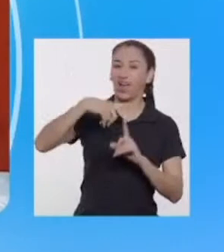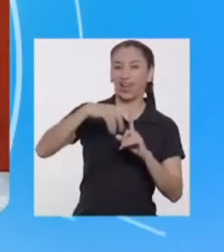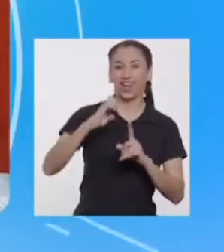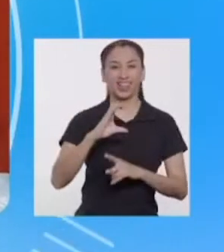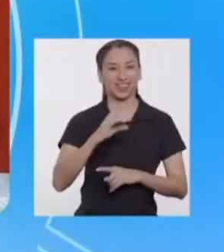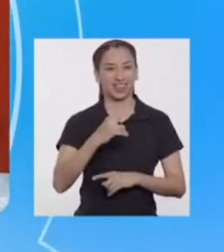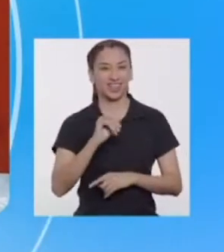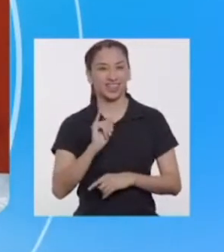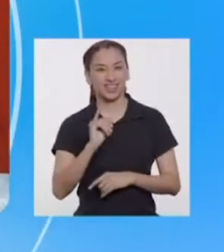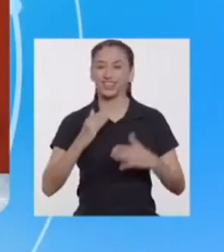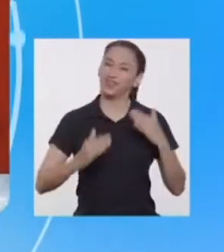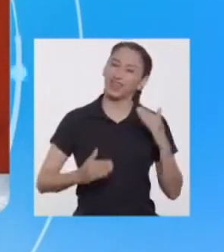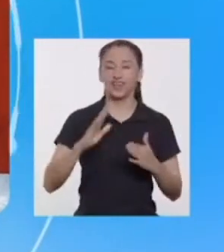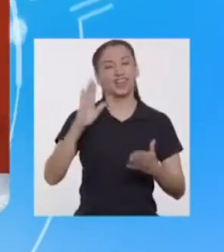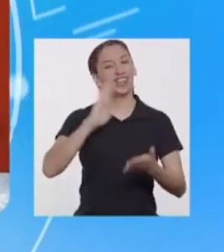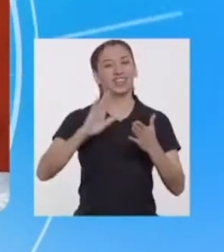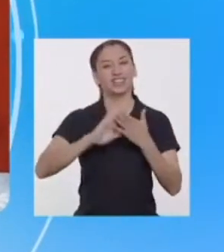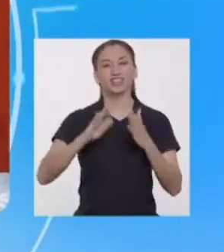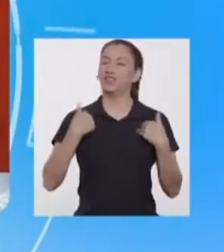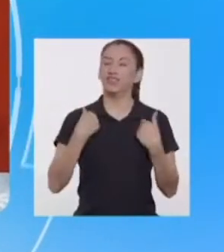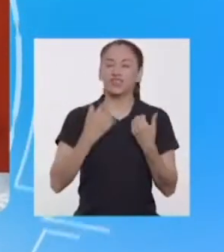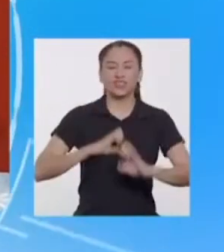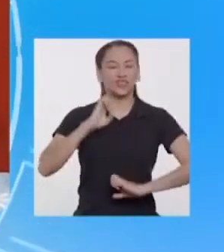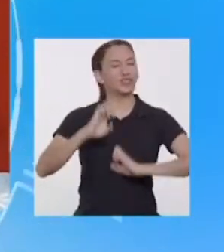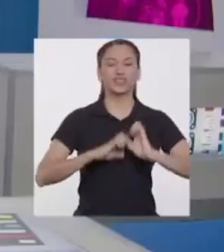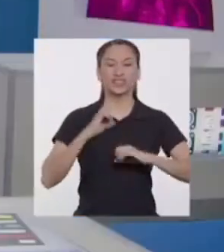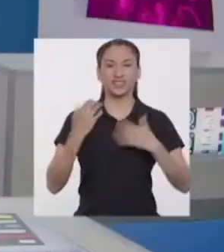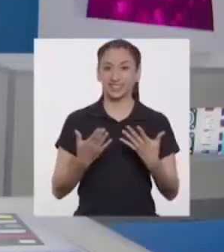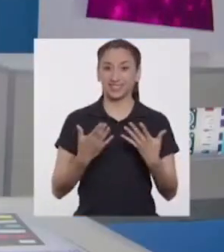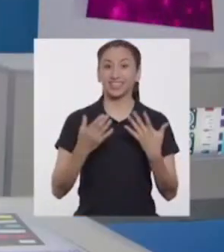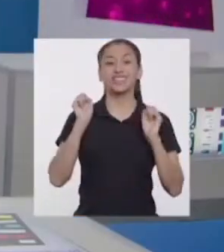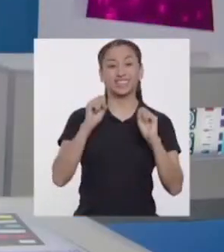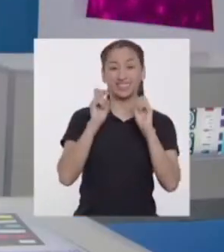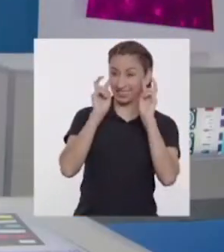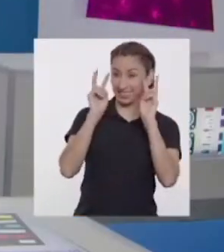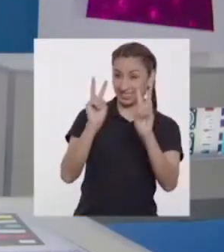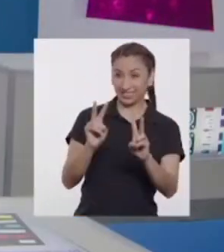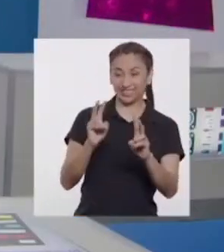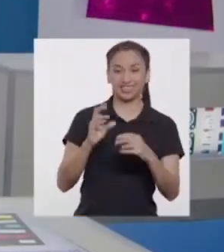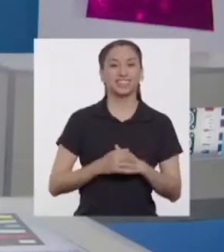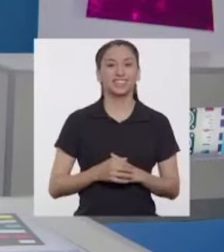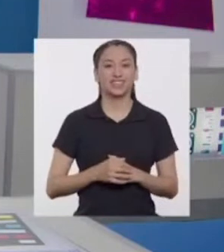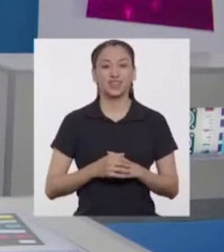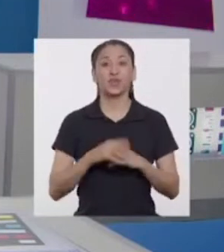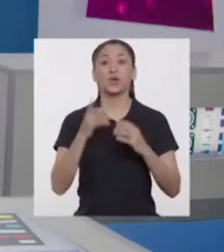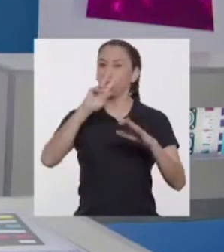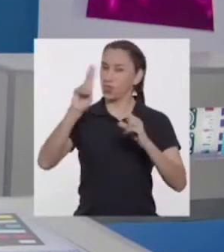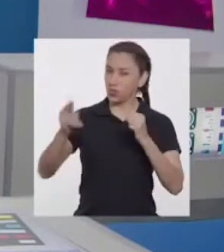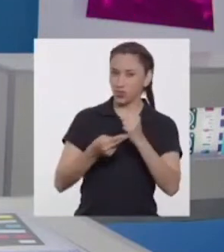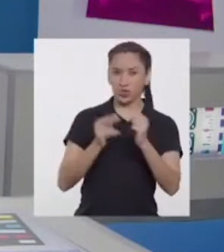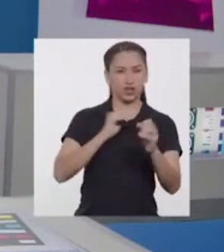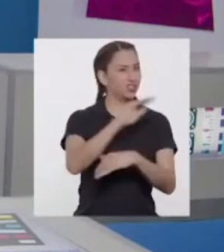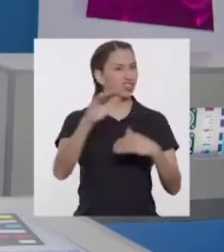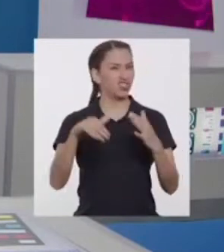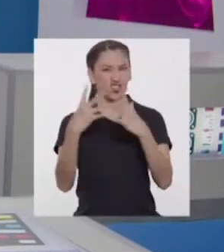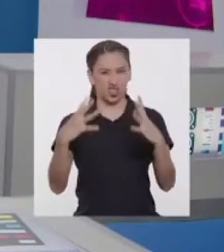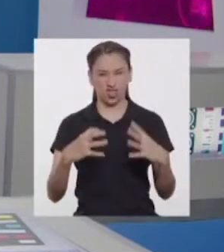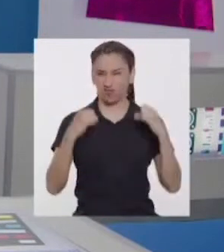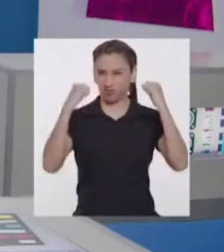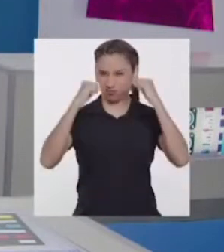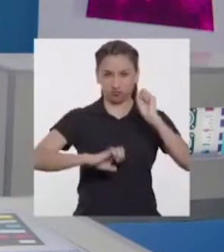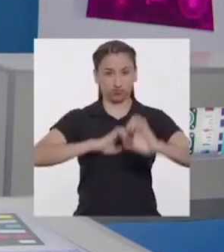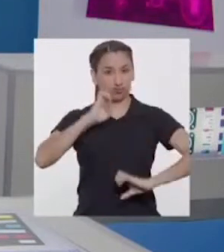Techi, Macabot, perdón, estoy muy emocionado. ¡Lo notamos, Cristóbal! Guarda toda